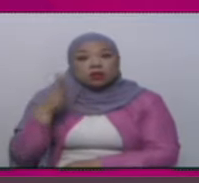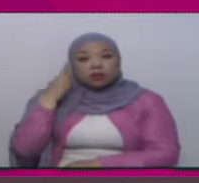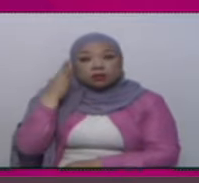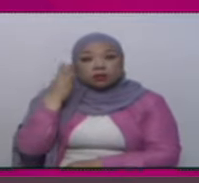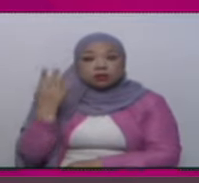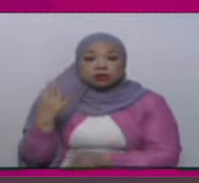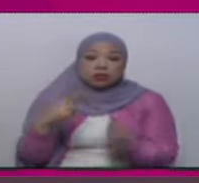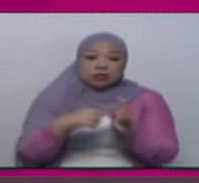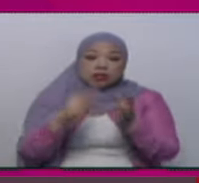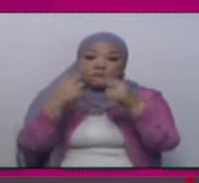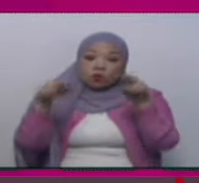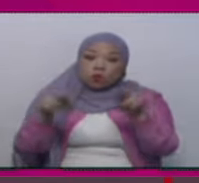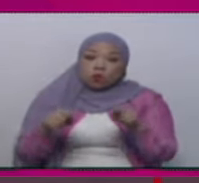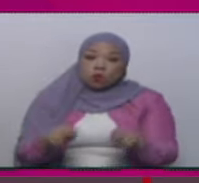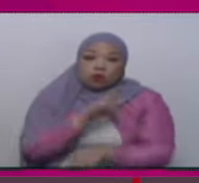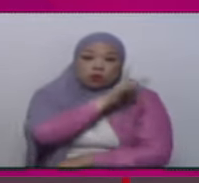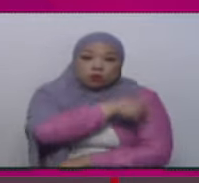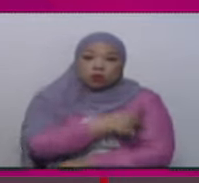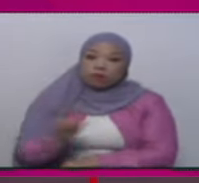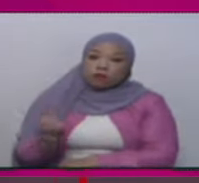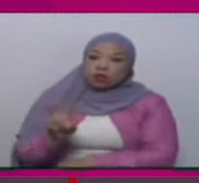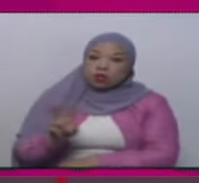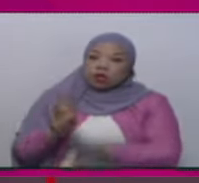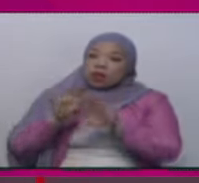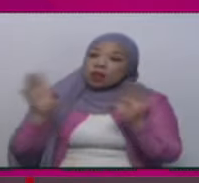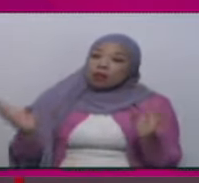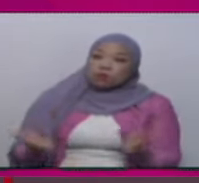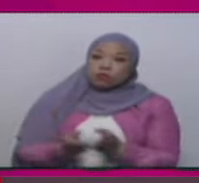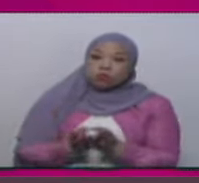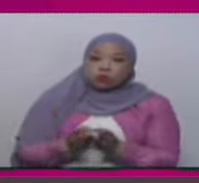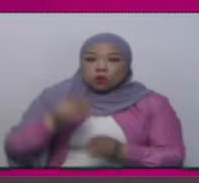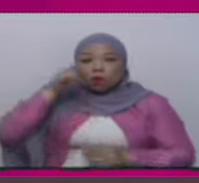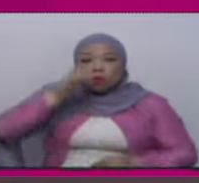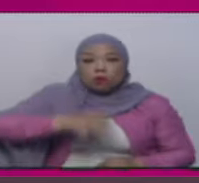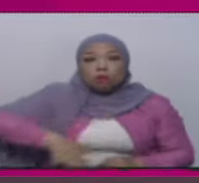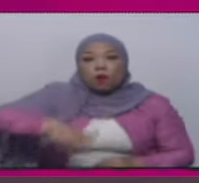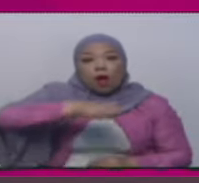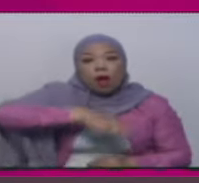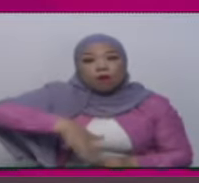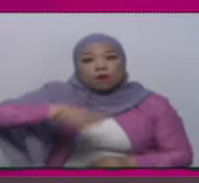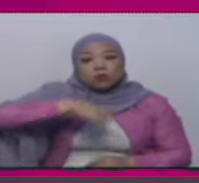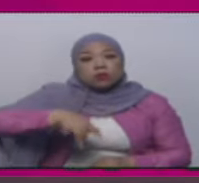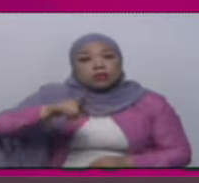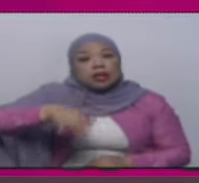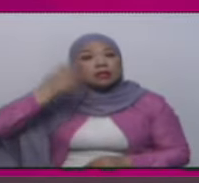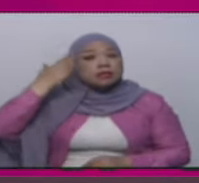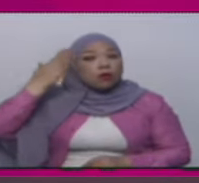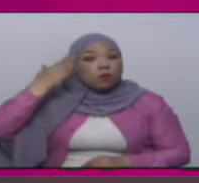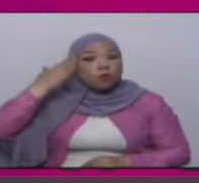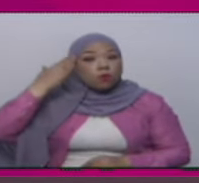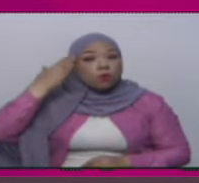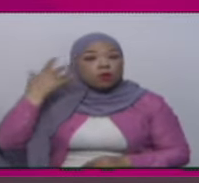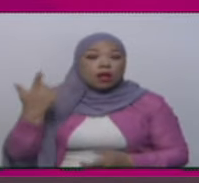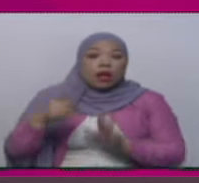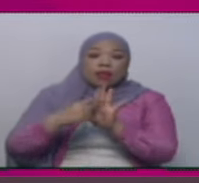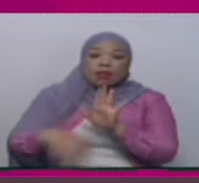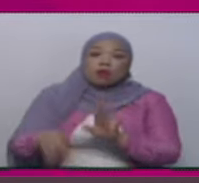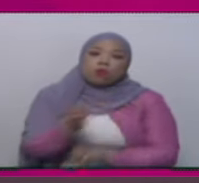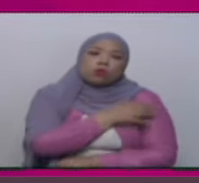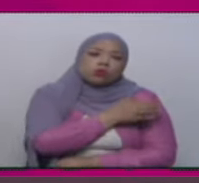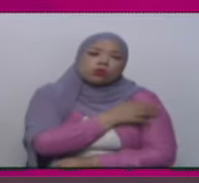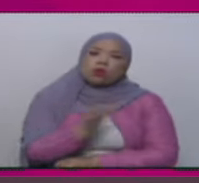Siria, libanesa, Palestina, de Venezuela y del mundo. Y los pueblos deben saber que detrás de la derecha